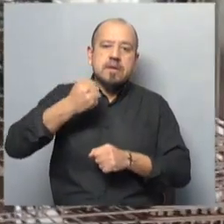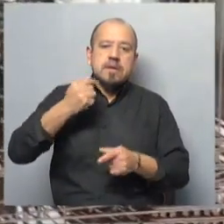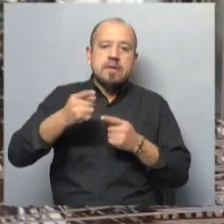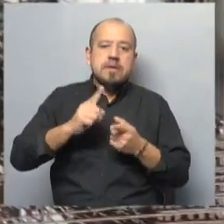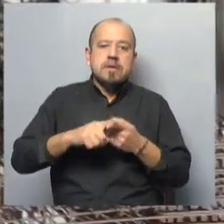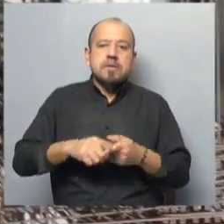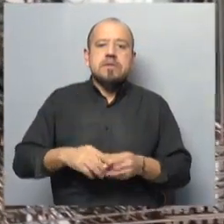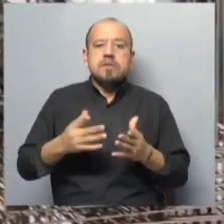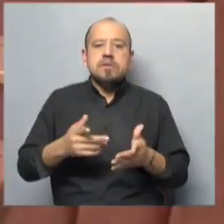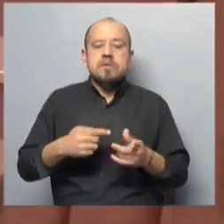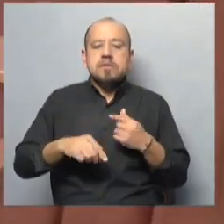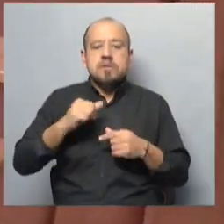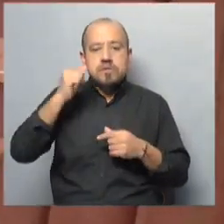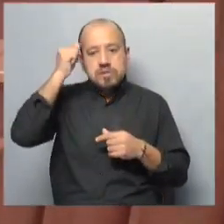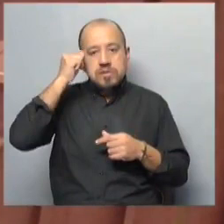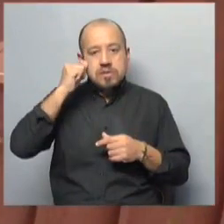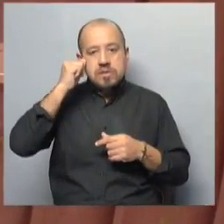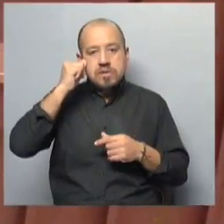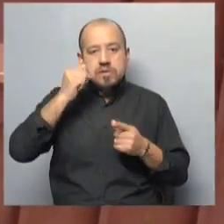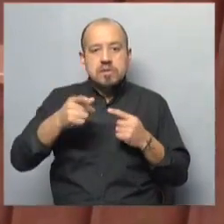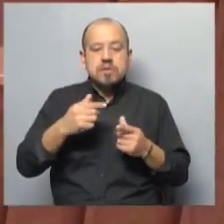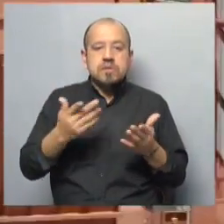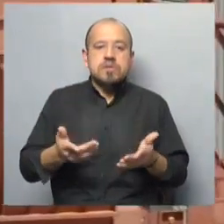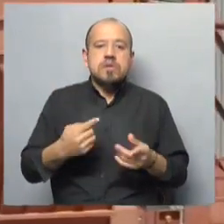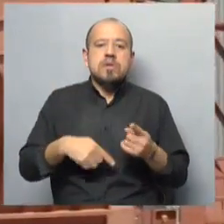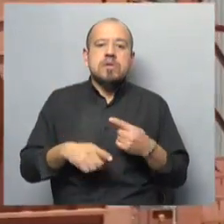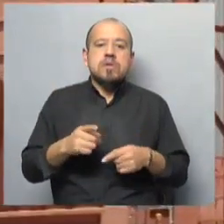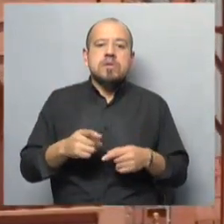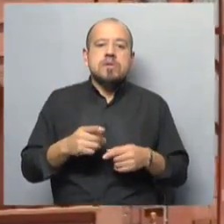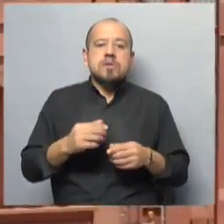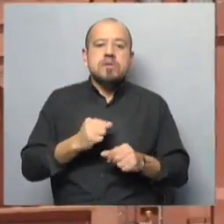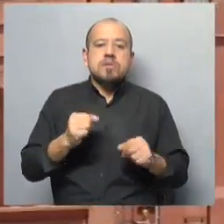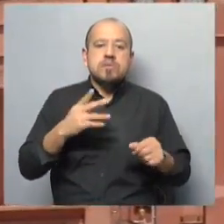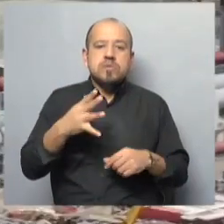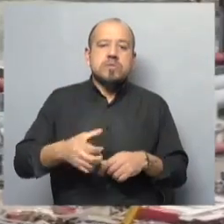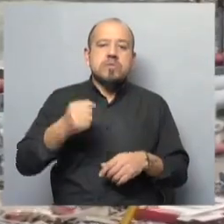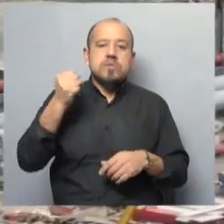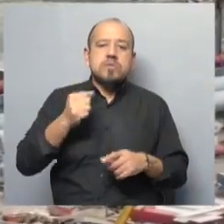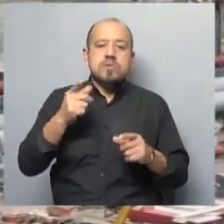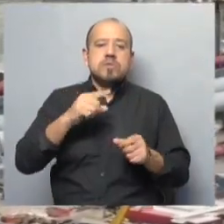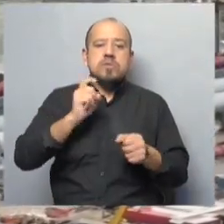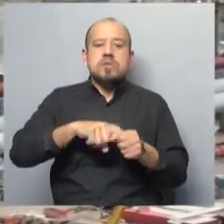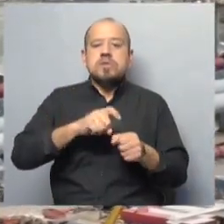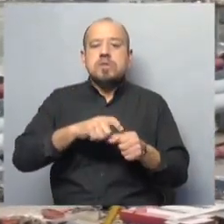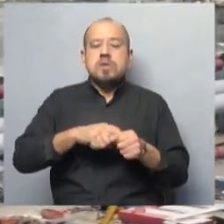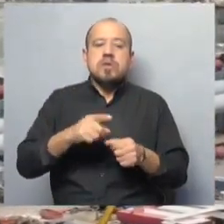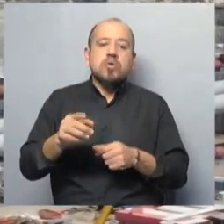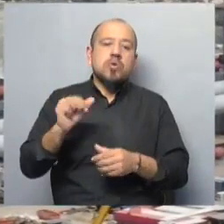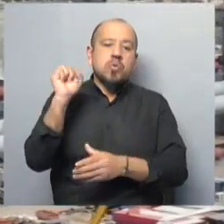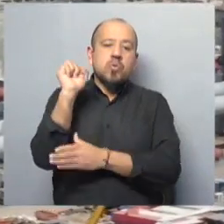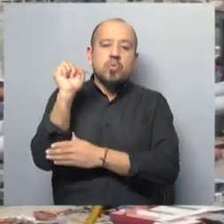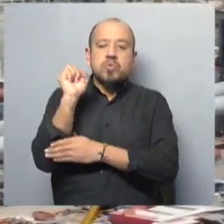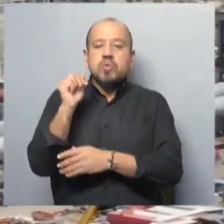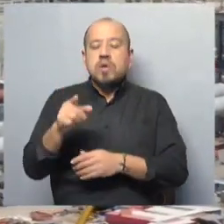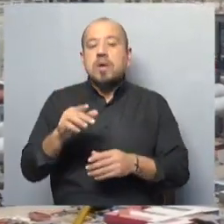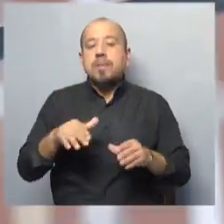cabeza, provocándole una herida y gran pérdida de sangre durante varios minutos hasta que pudo ser rescatado. El Sindicato de la Construcción activó entonces la medida